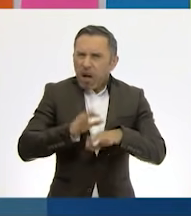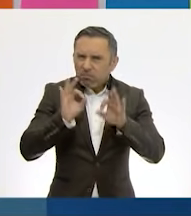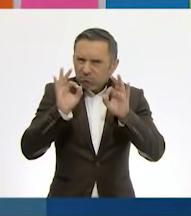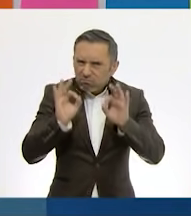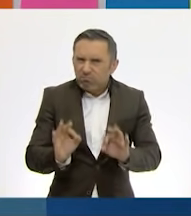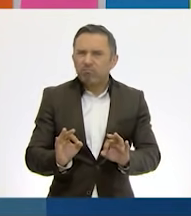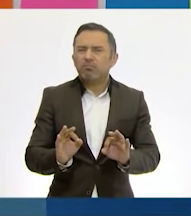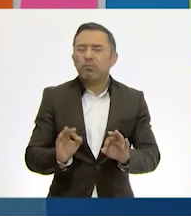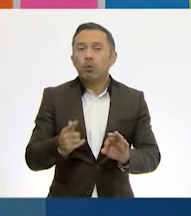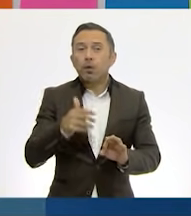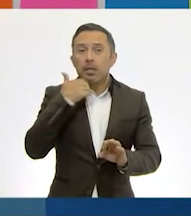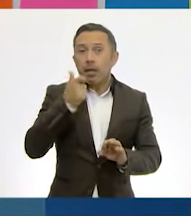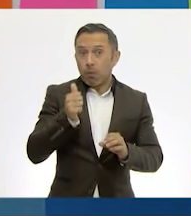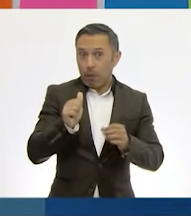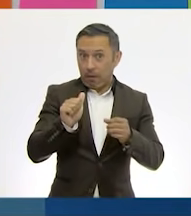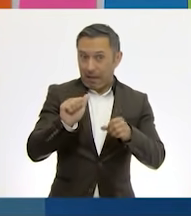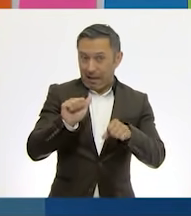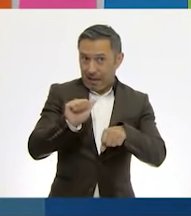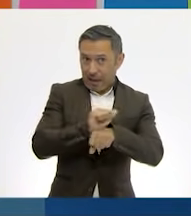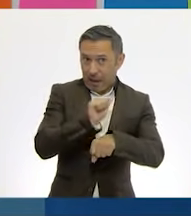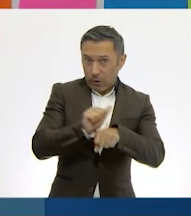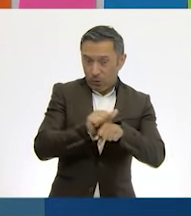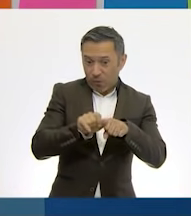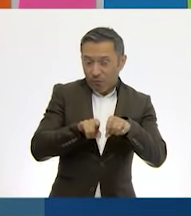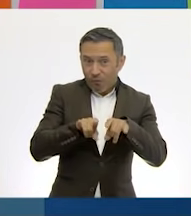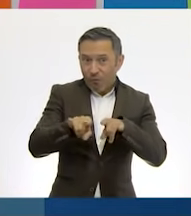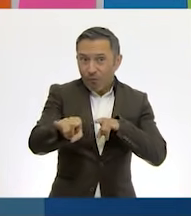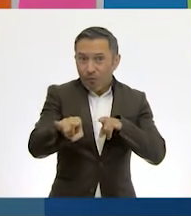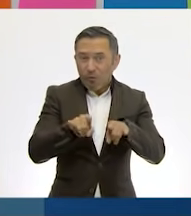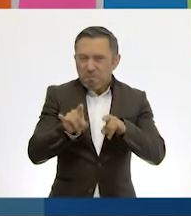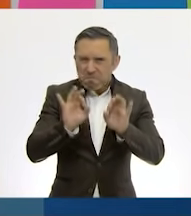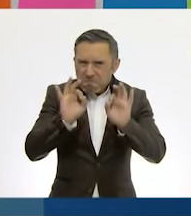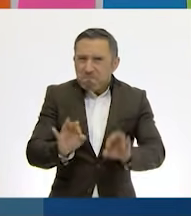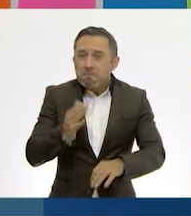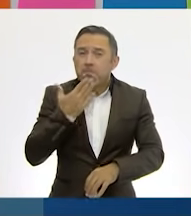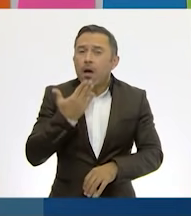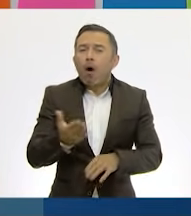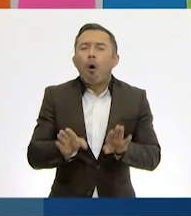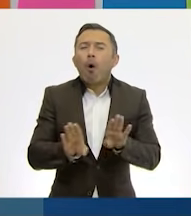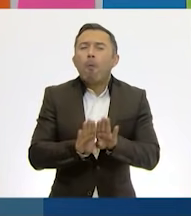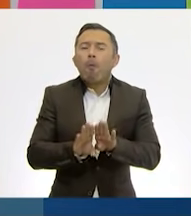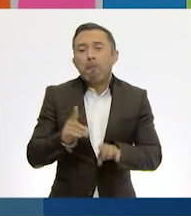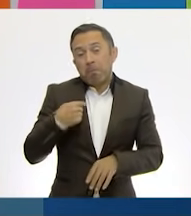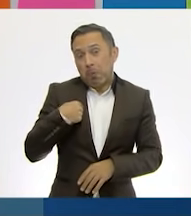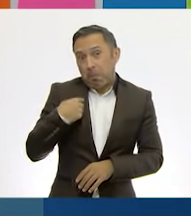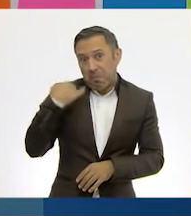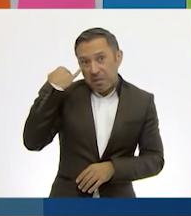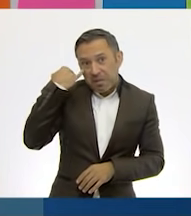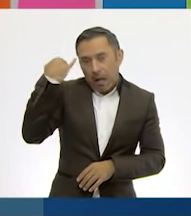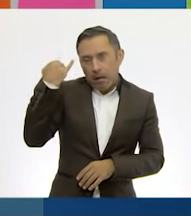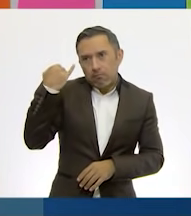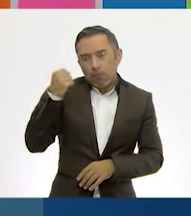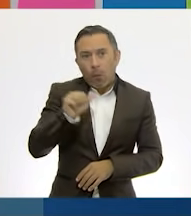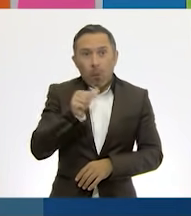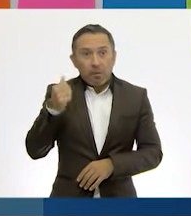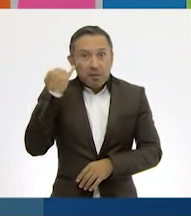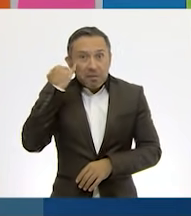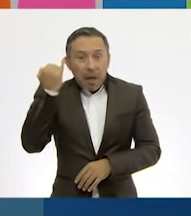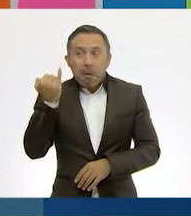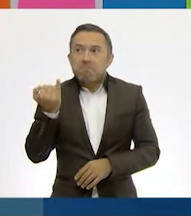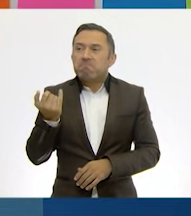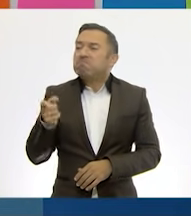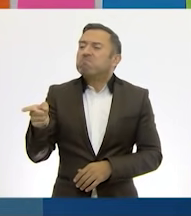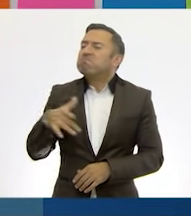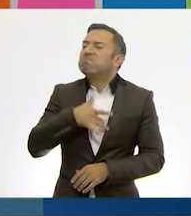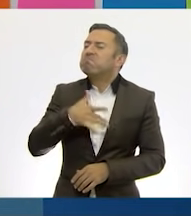quién avanzó más al final? Yo digo, lo más recomendable sería utilizar pues alguna otra estrategia. No sé, ¿qué se te